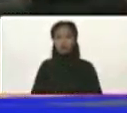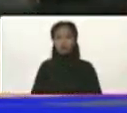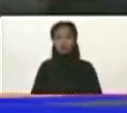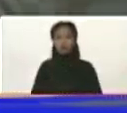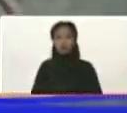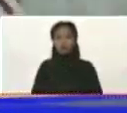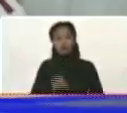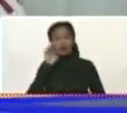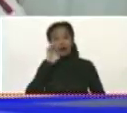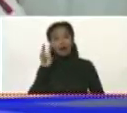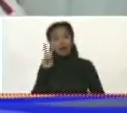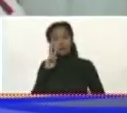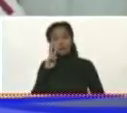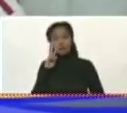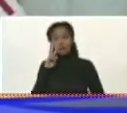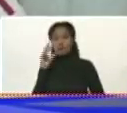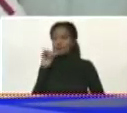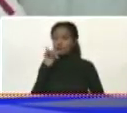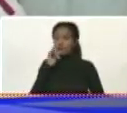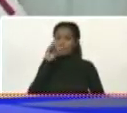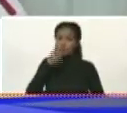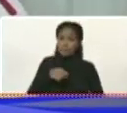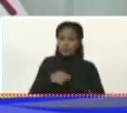Evo Morales anunció.